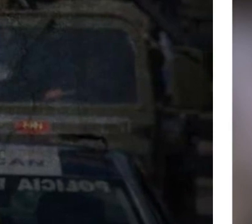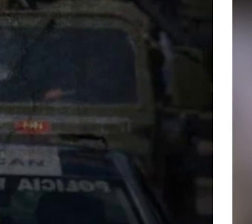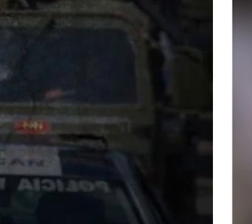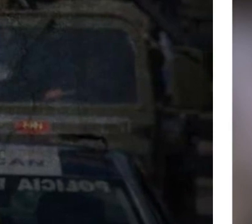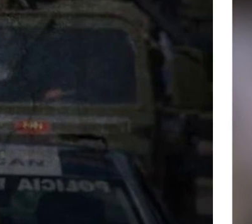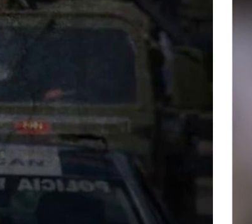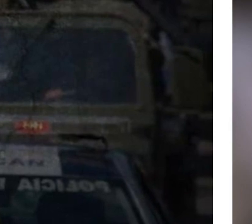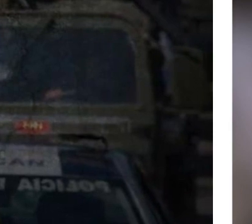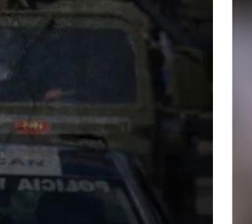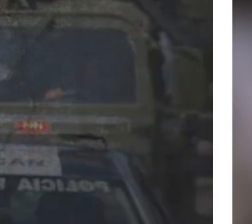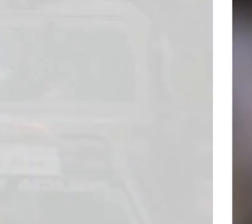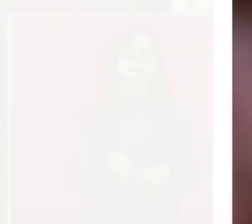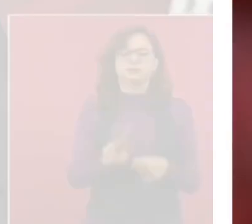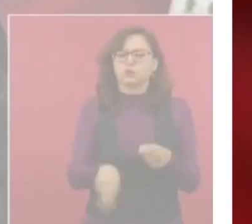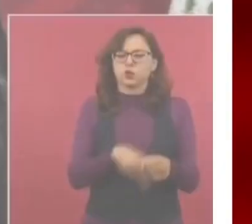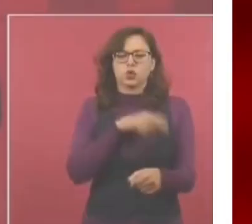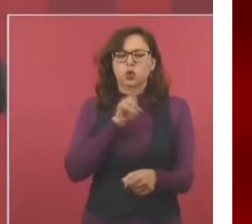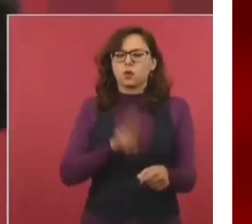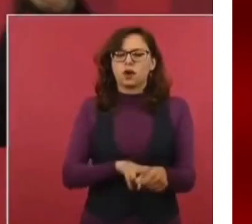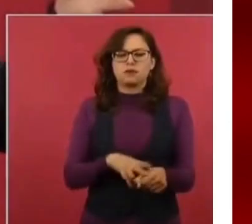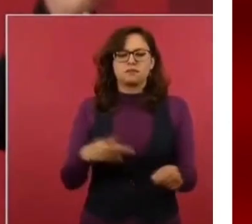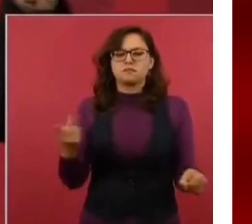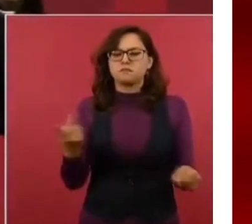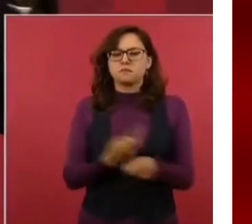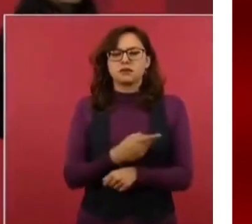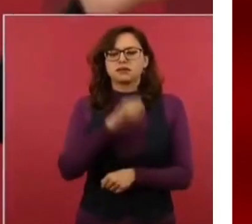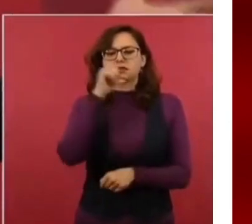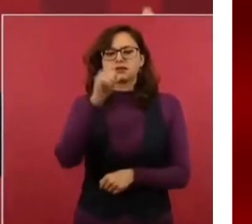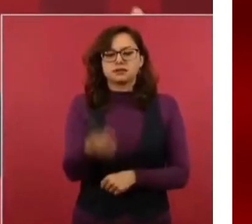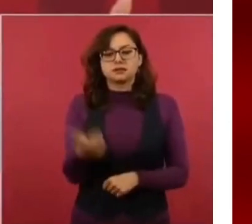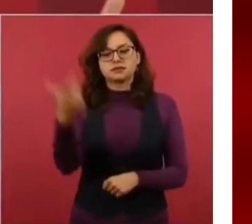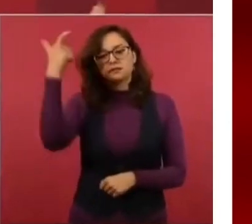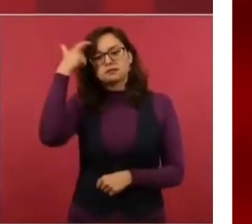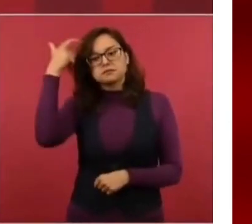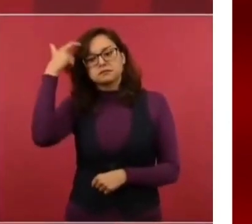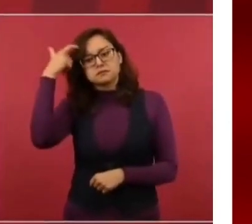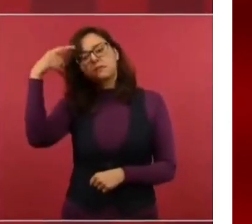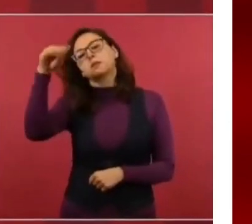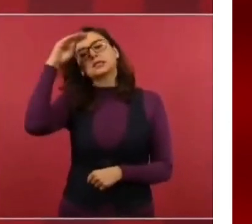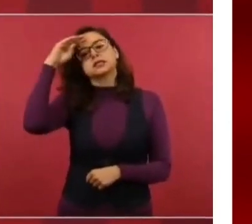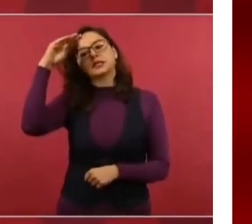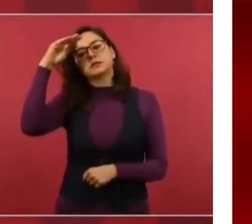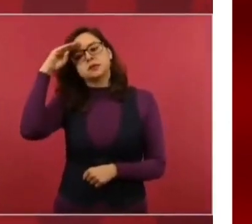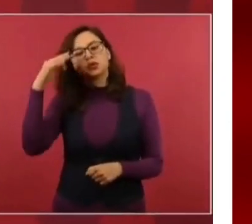pienso refirió son como formas de pensar distintas